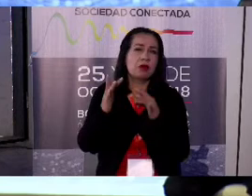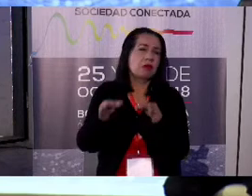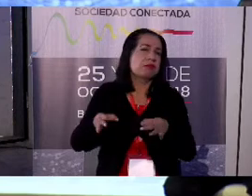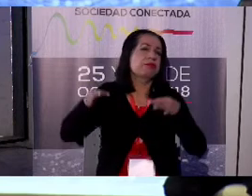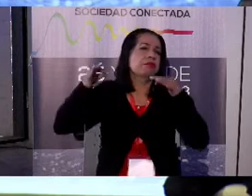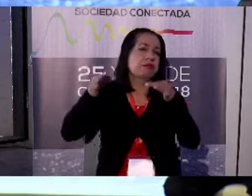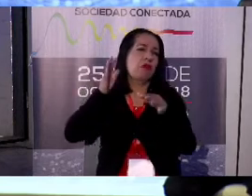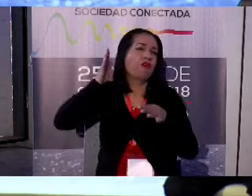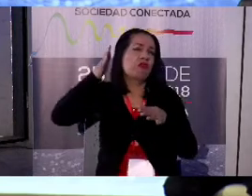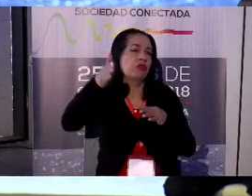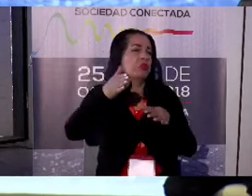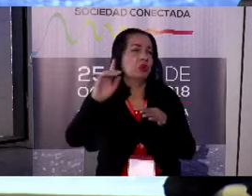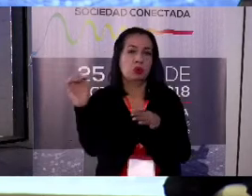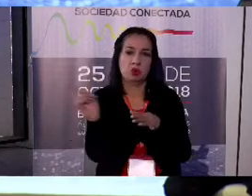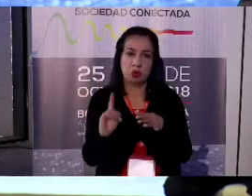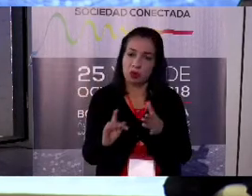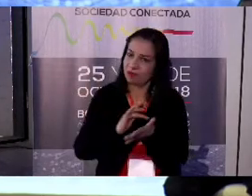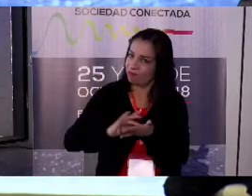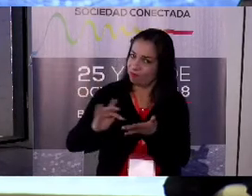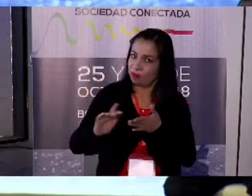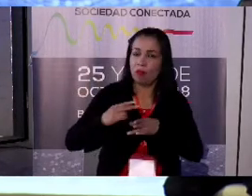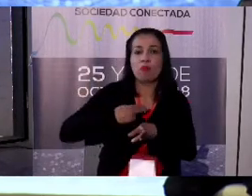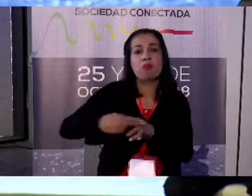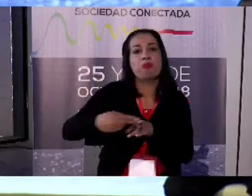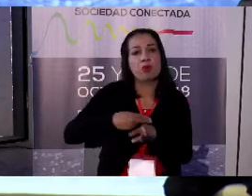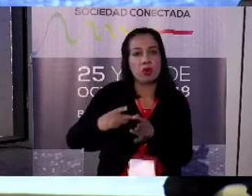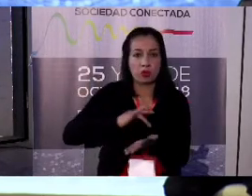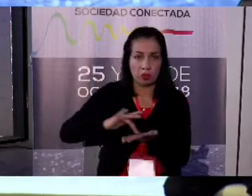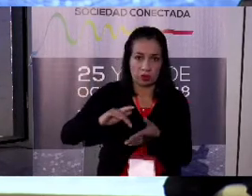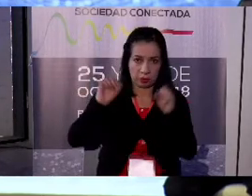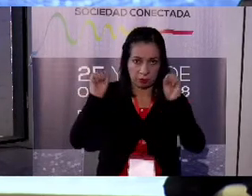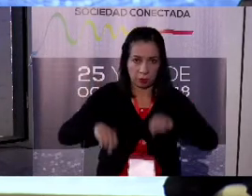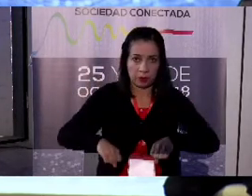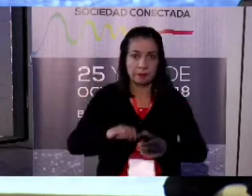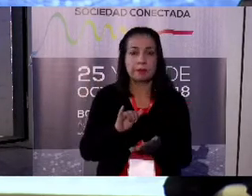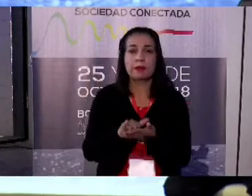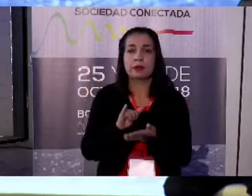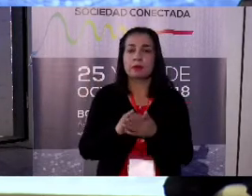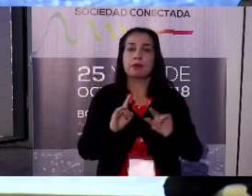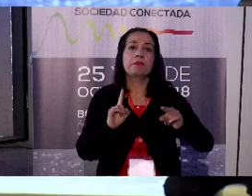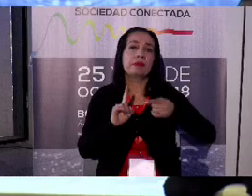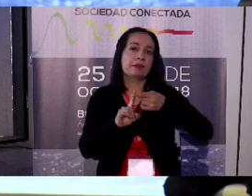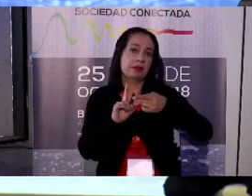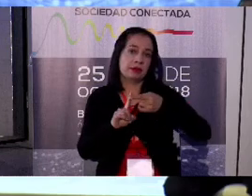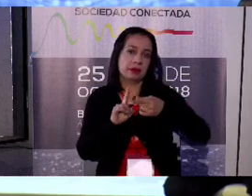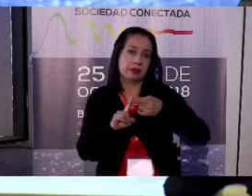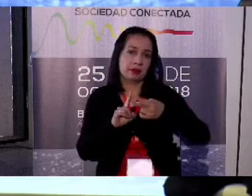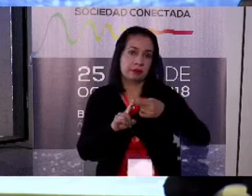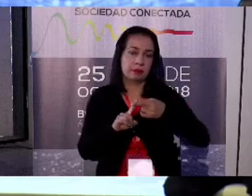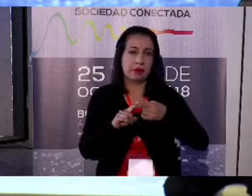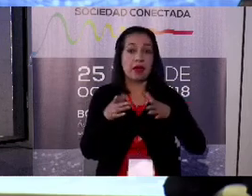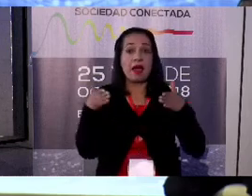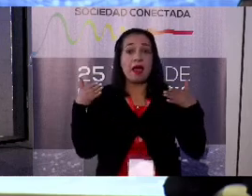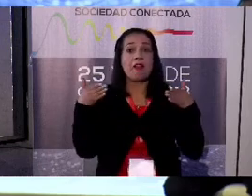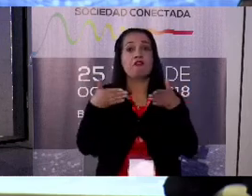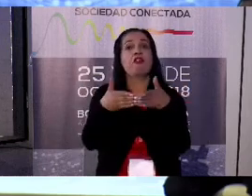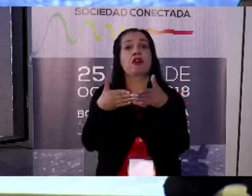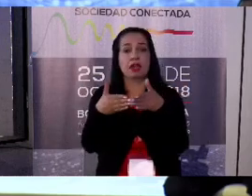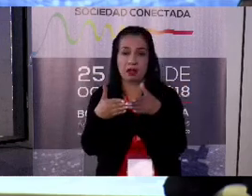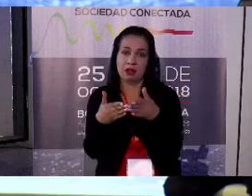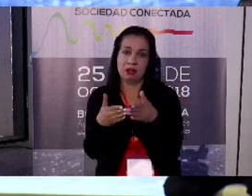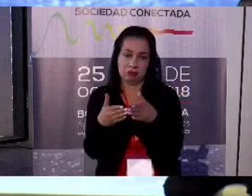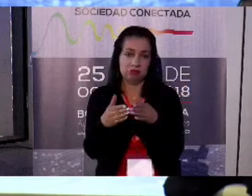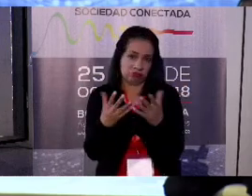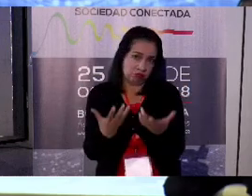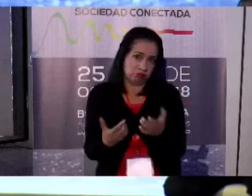nueva discusión mundial para su atribución entonces pues ese Quizás es el el primer el primer enfoque que se que quiero